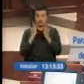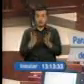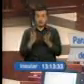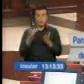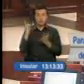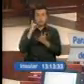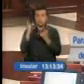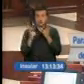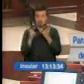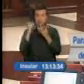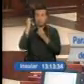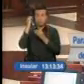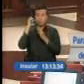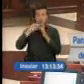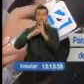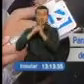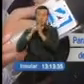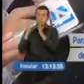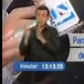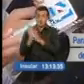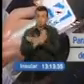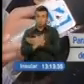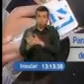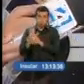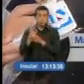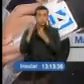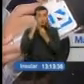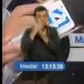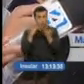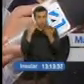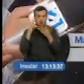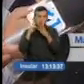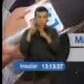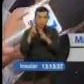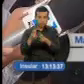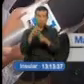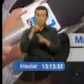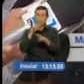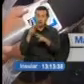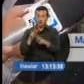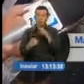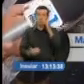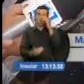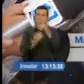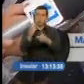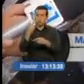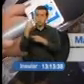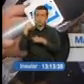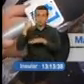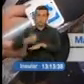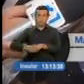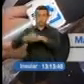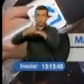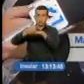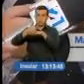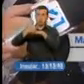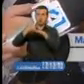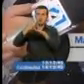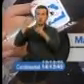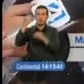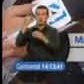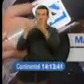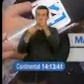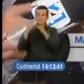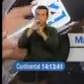deberá partir de un informe de Contraloría. Se ha remitido el expediente como una nueva atribución de la Corte Constitucional